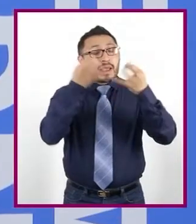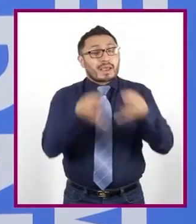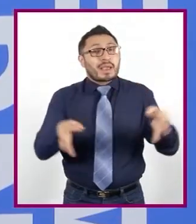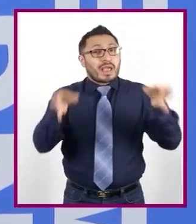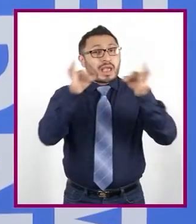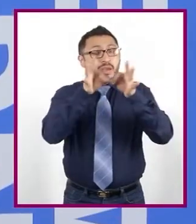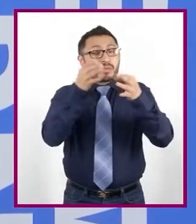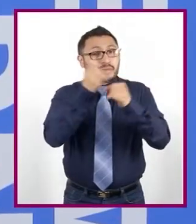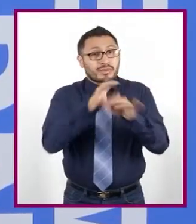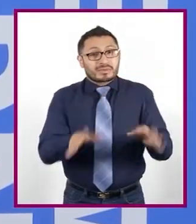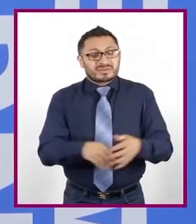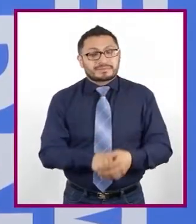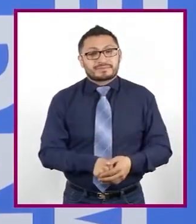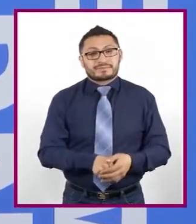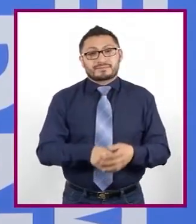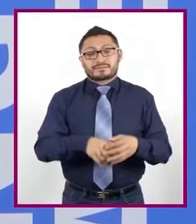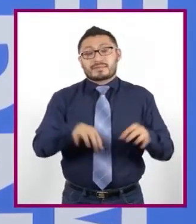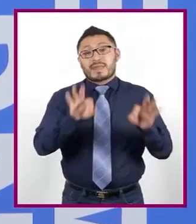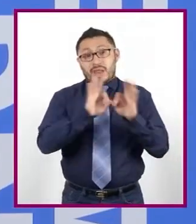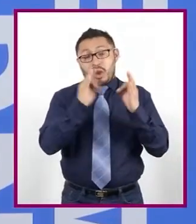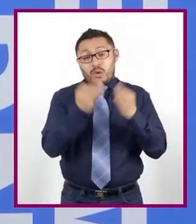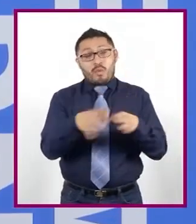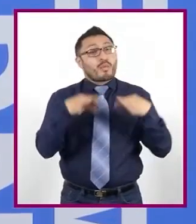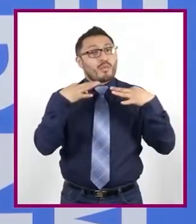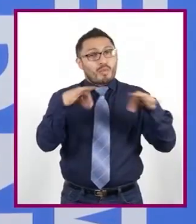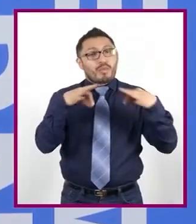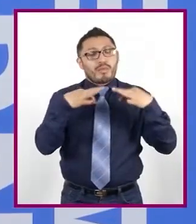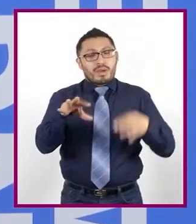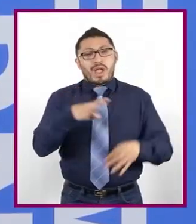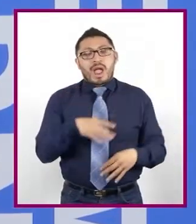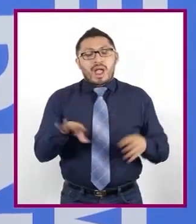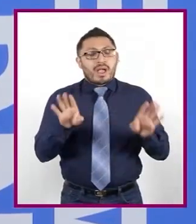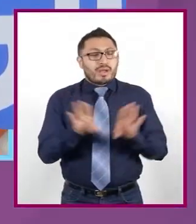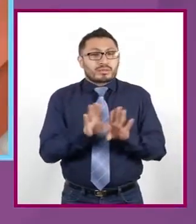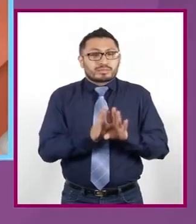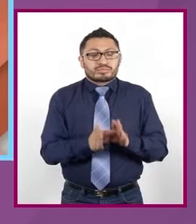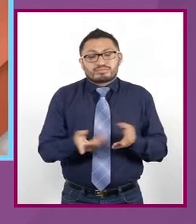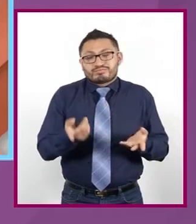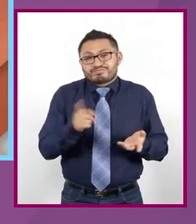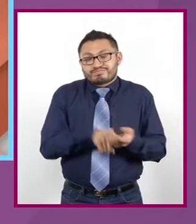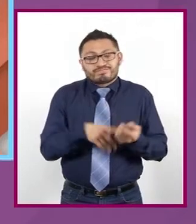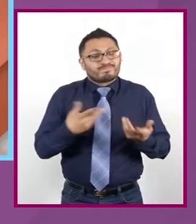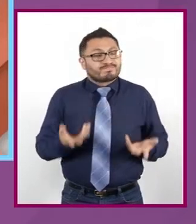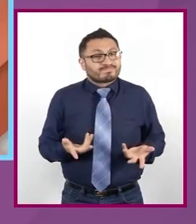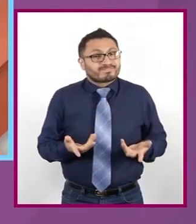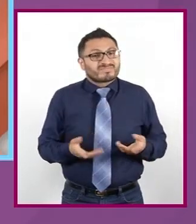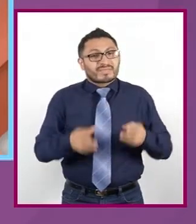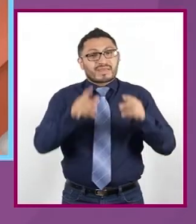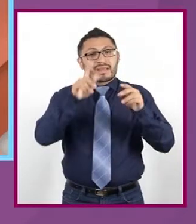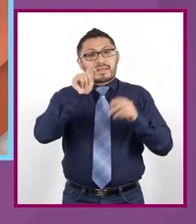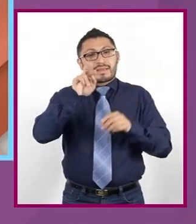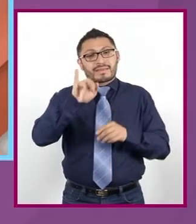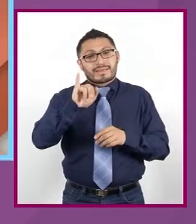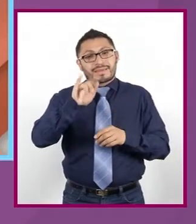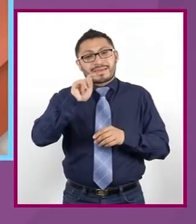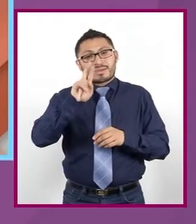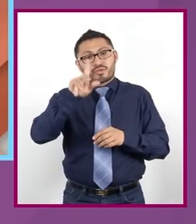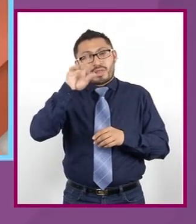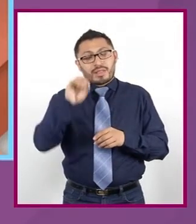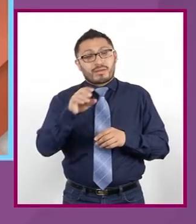Los formatos de estos documentos suelen estar integrados por los títulos y